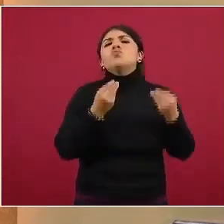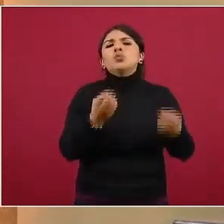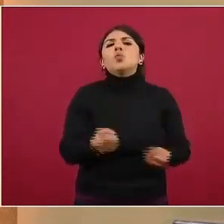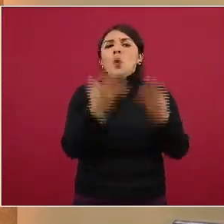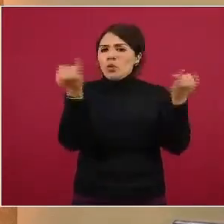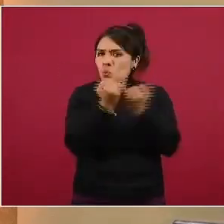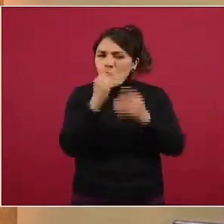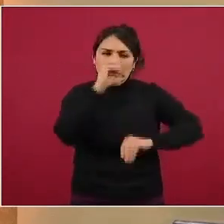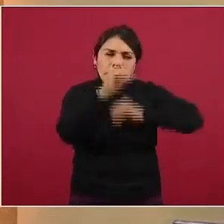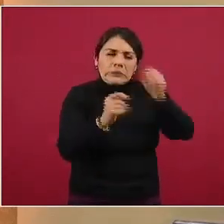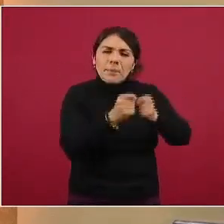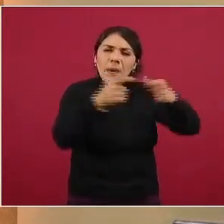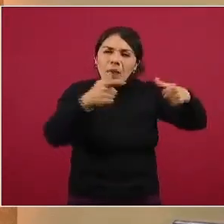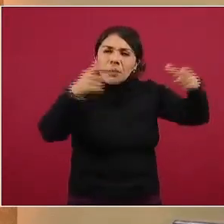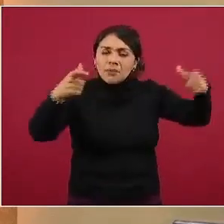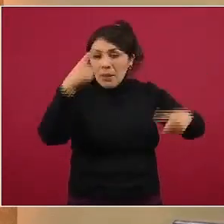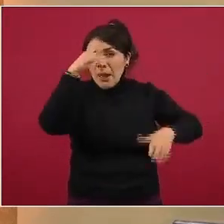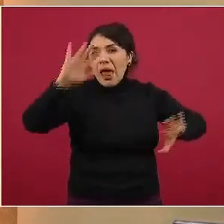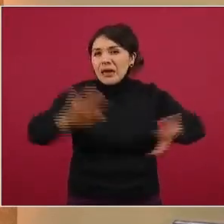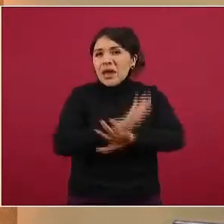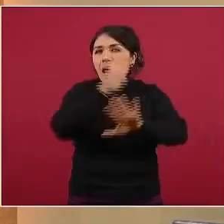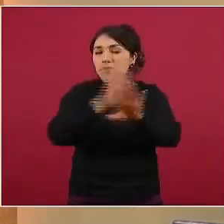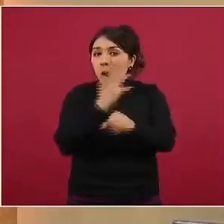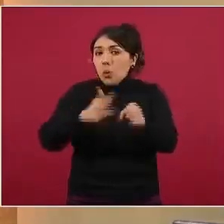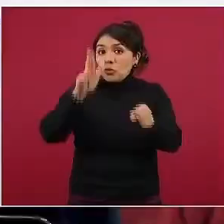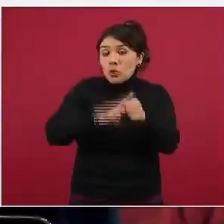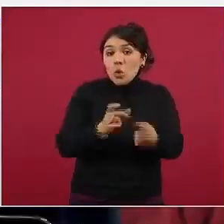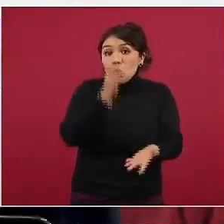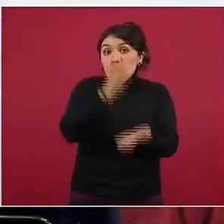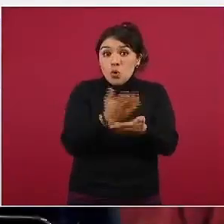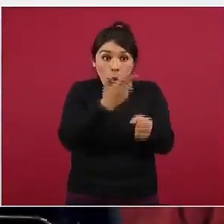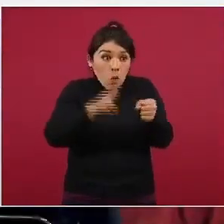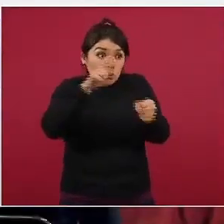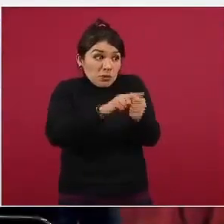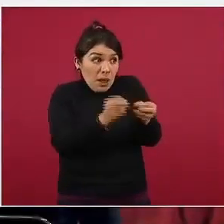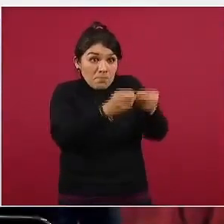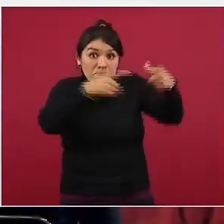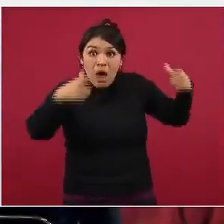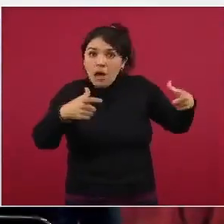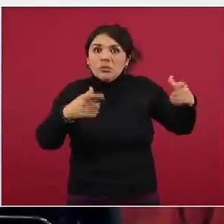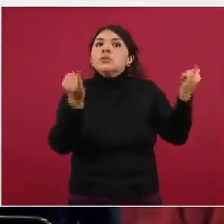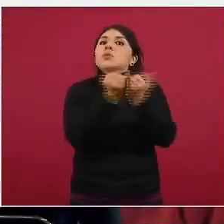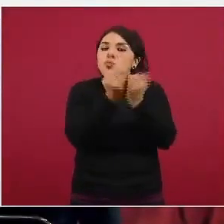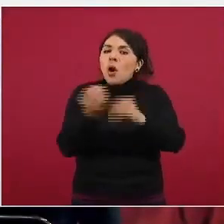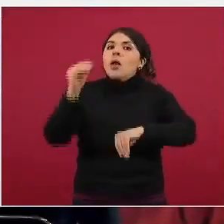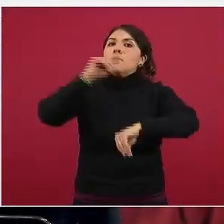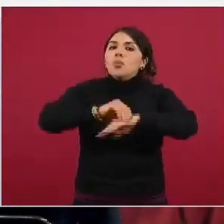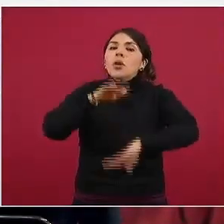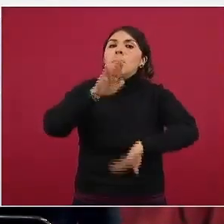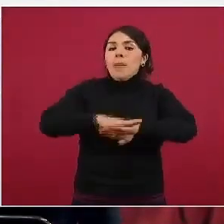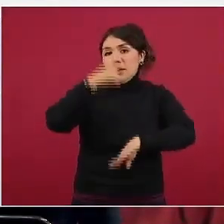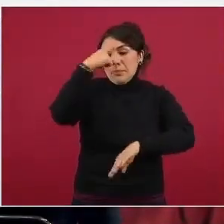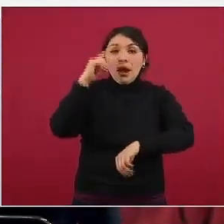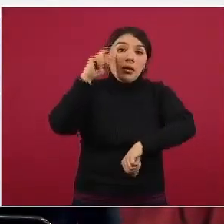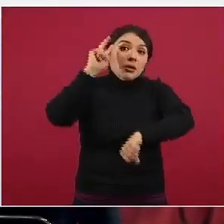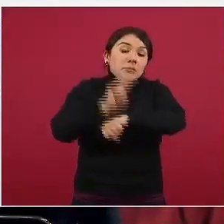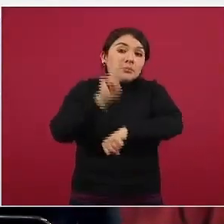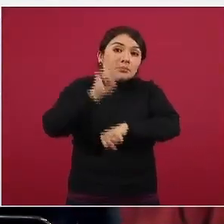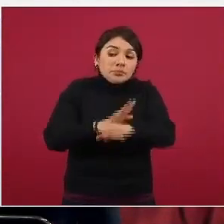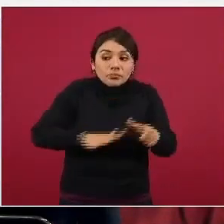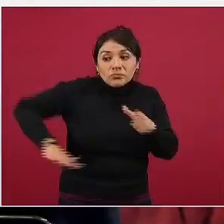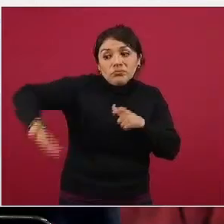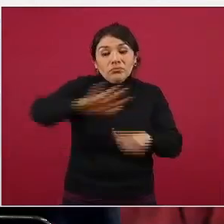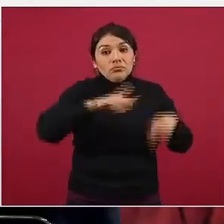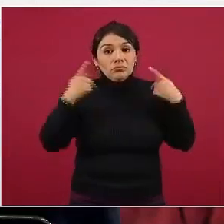se está incrementando. La reconversión no solamente es la reconversión hospitalaria, también se está expandiendo la capacidad de la vigilancia